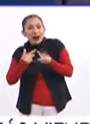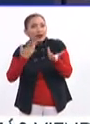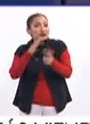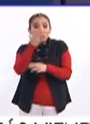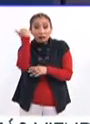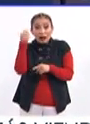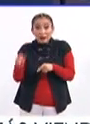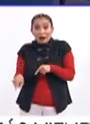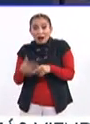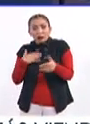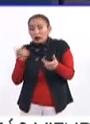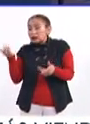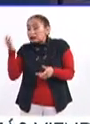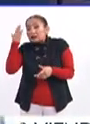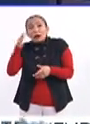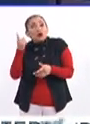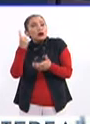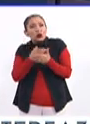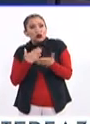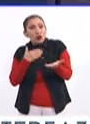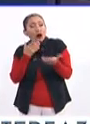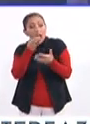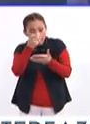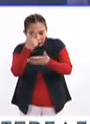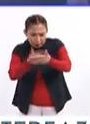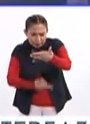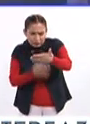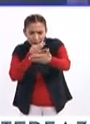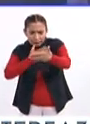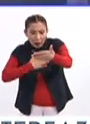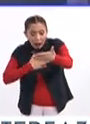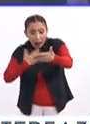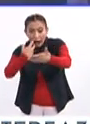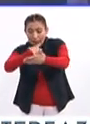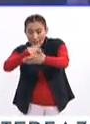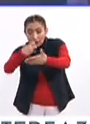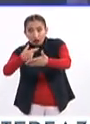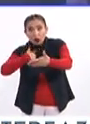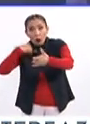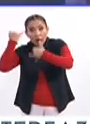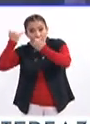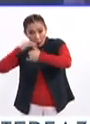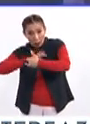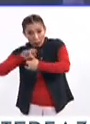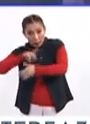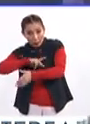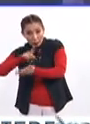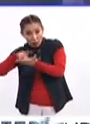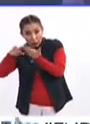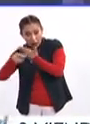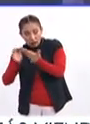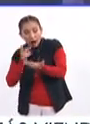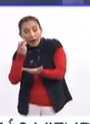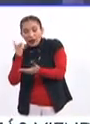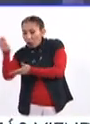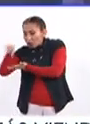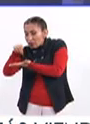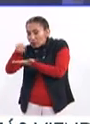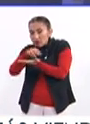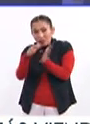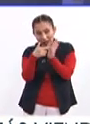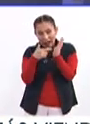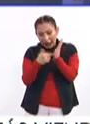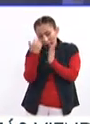No lo saben. Ellos lo que saben es, sale publicada una convocatoria en la que yo como creador puedo acceder a ella, reúno, tengo